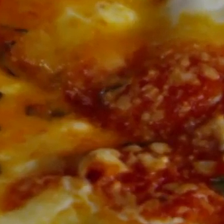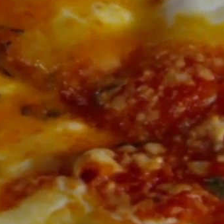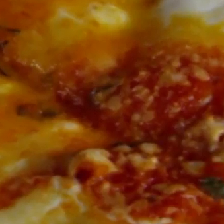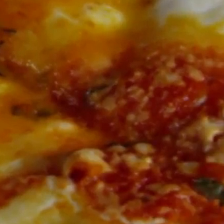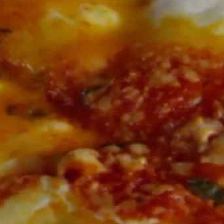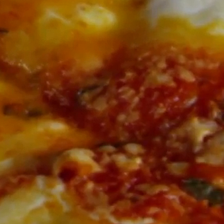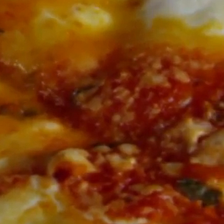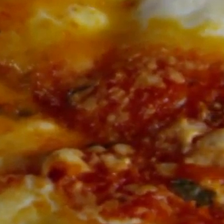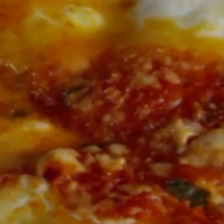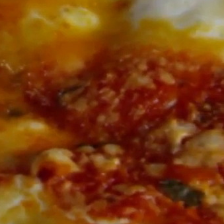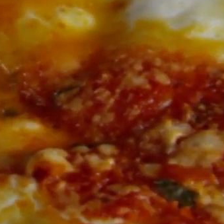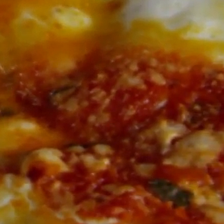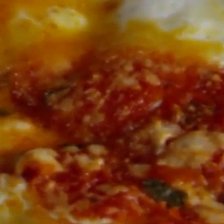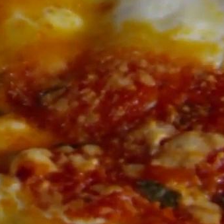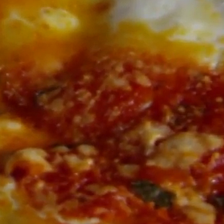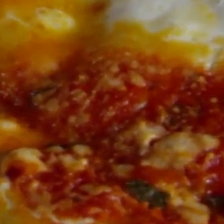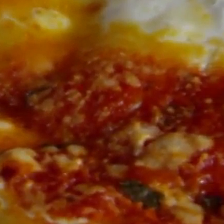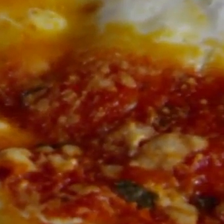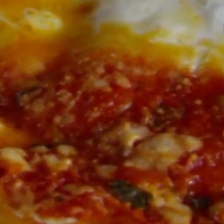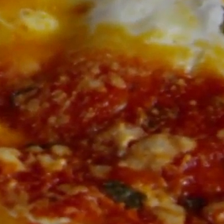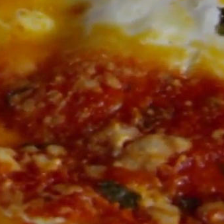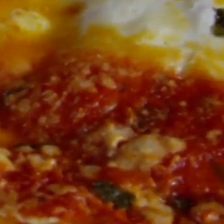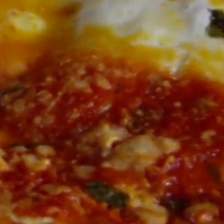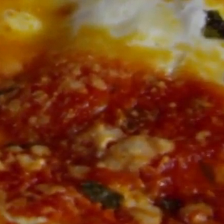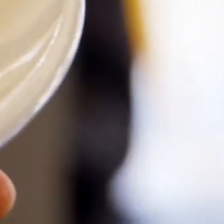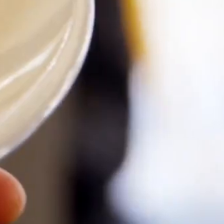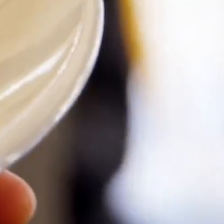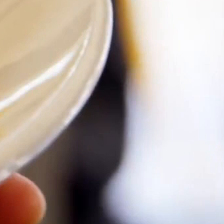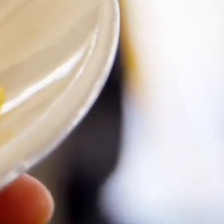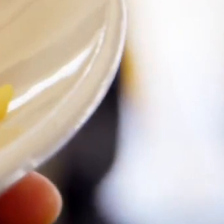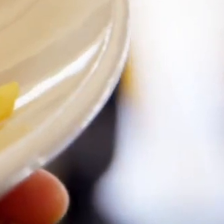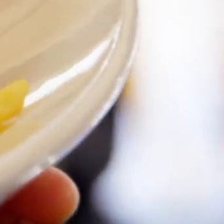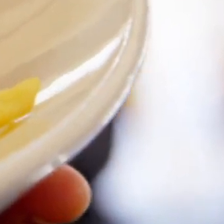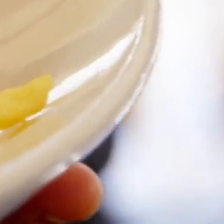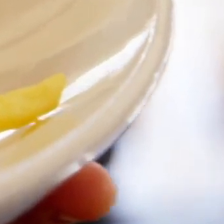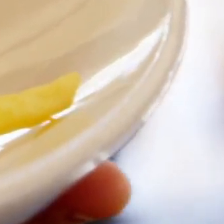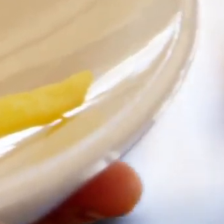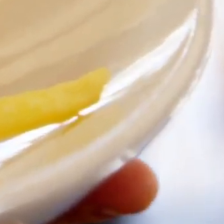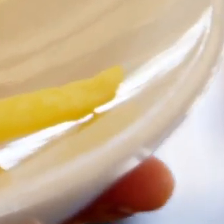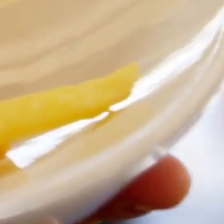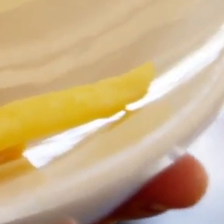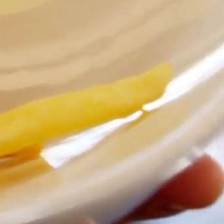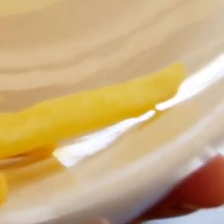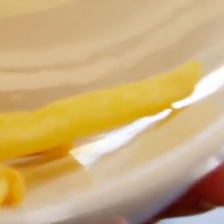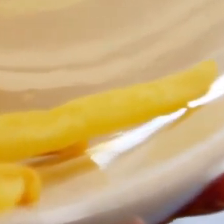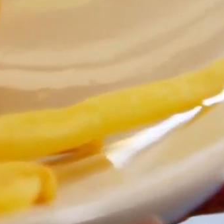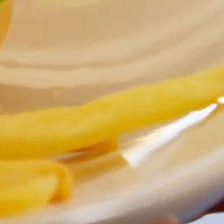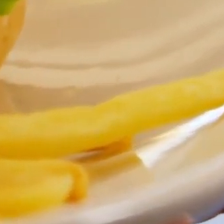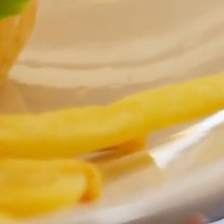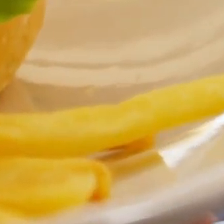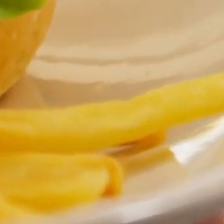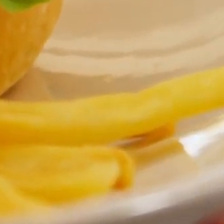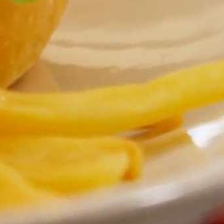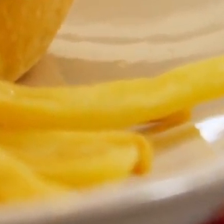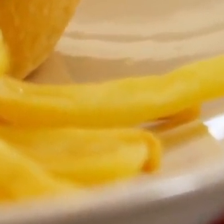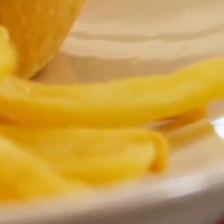Además, recopilaron posibles síntomas depresivos, hicieron estudios de resonancia magnética y midieron varios parámetros